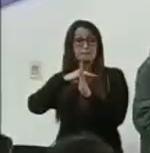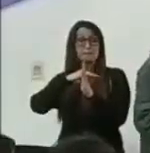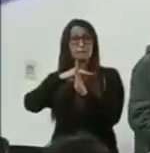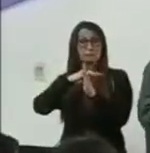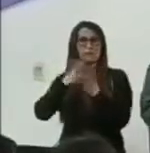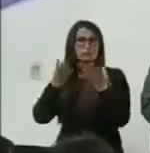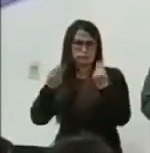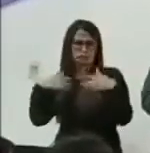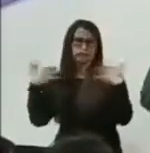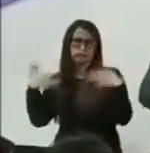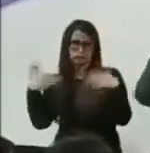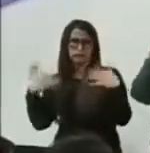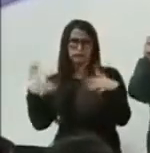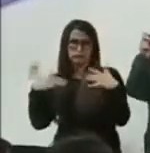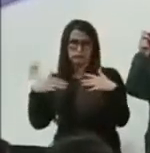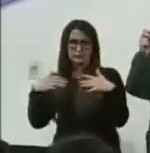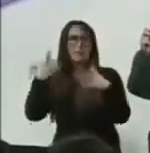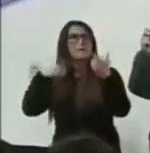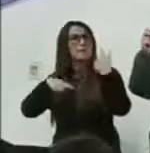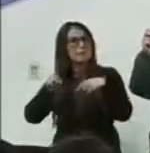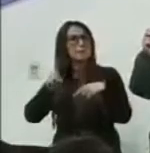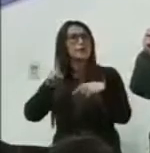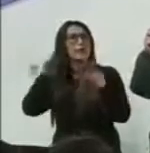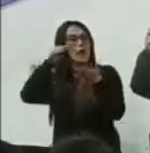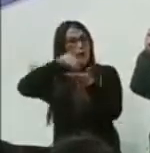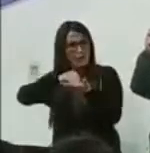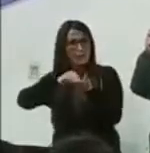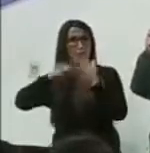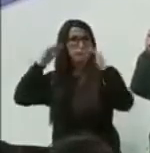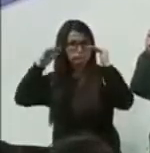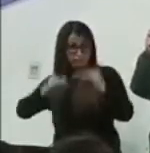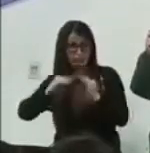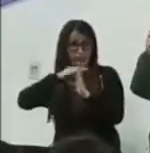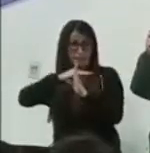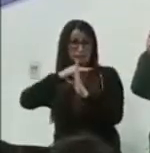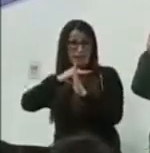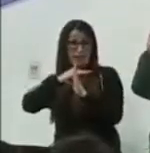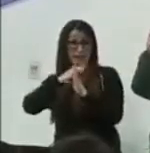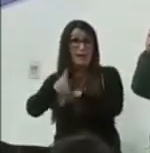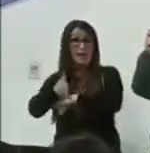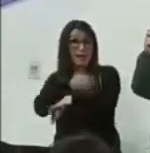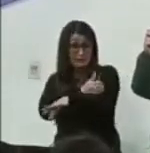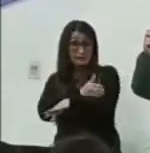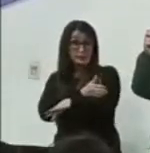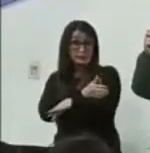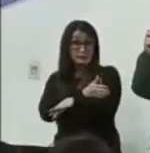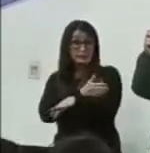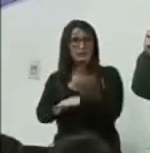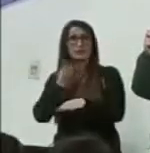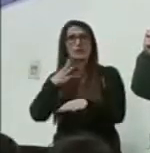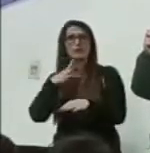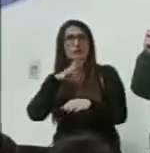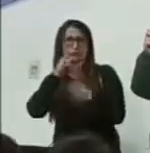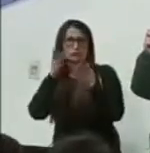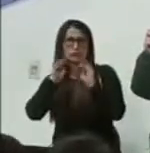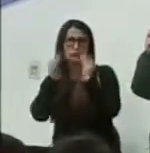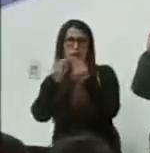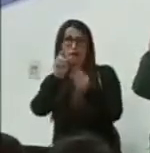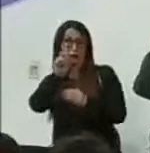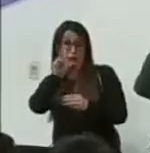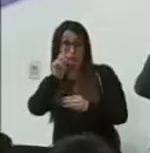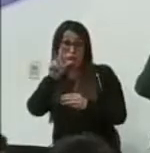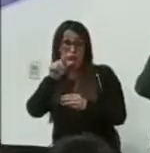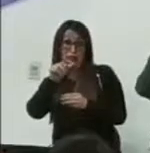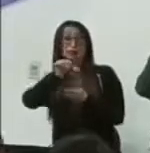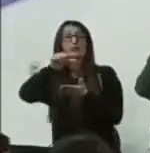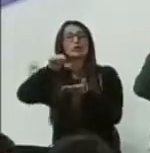Es muchísimo. Pero ¿saben qué? Además de bajarlo a la mitad, antes, que valía 12, en